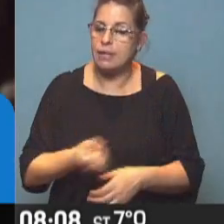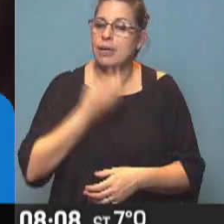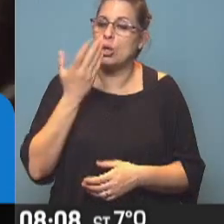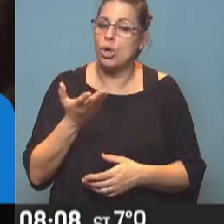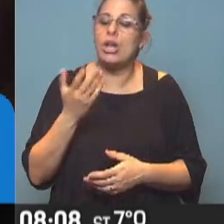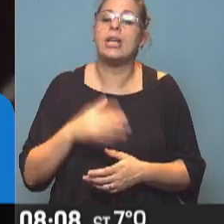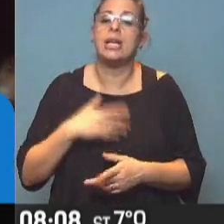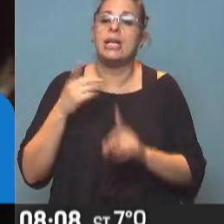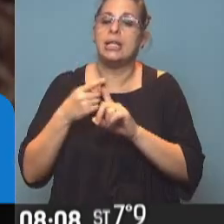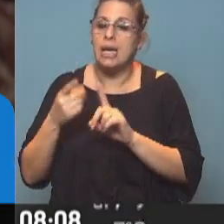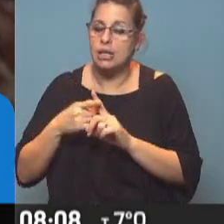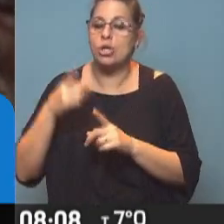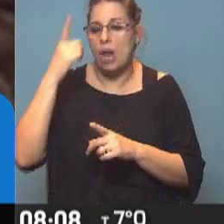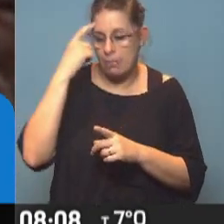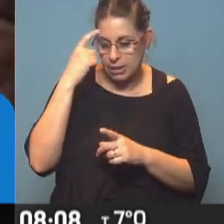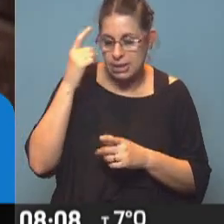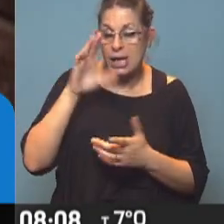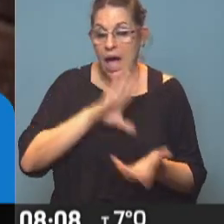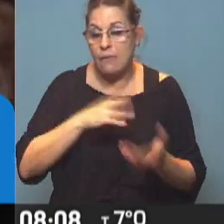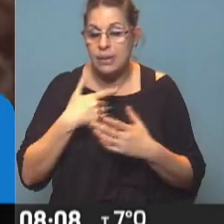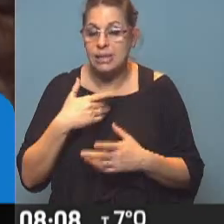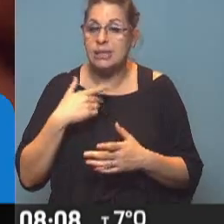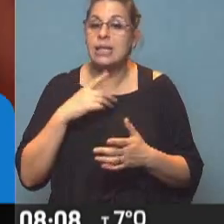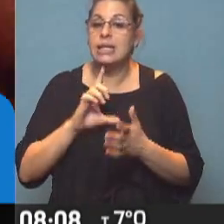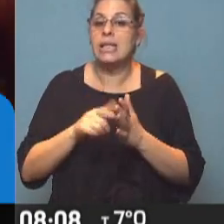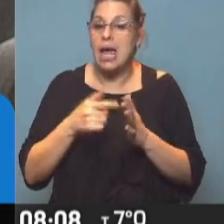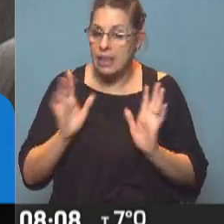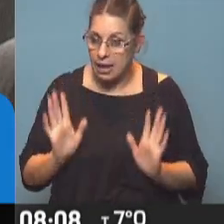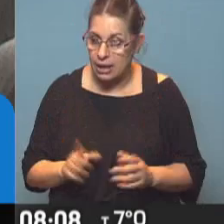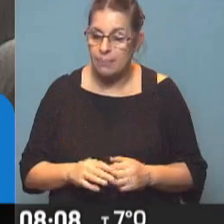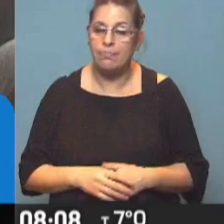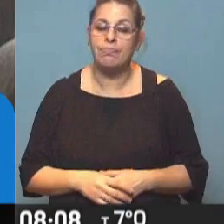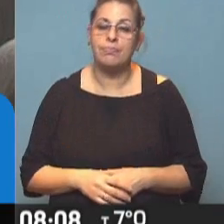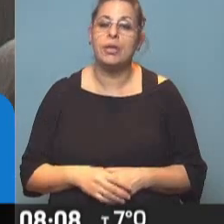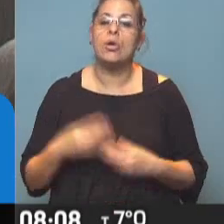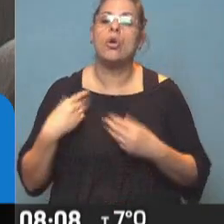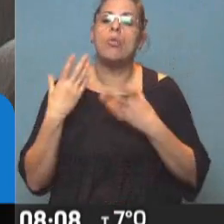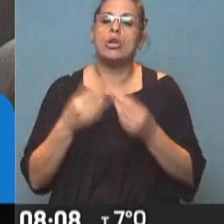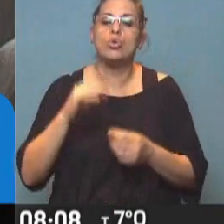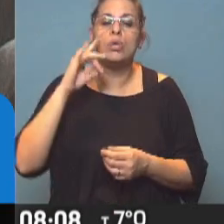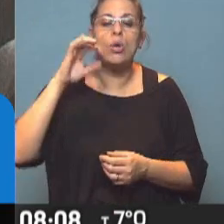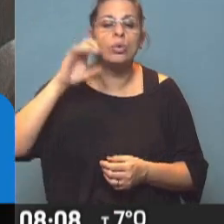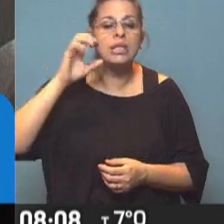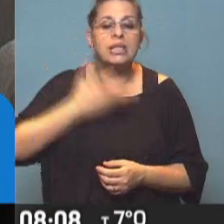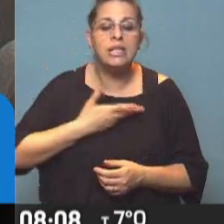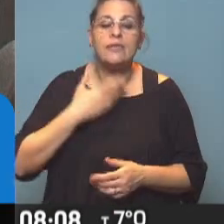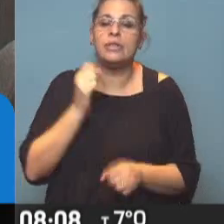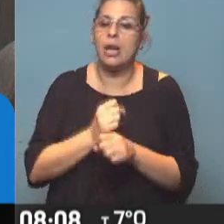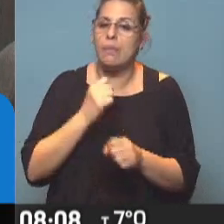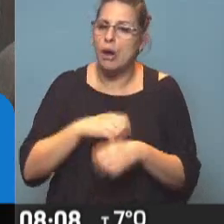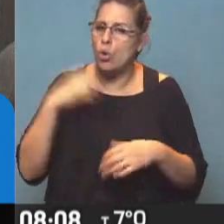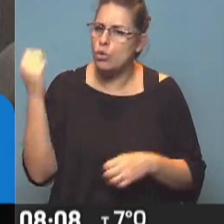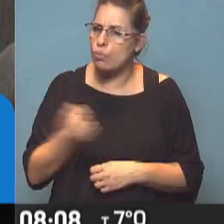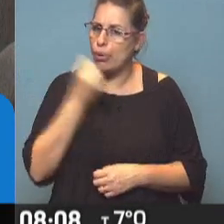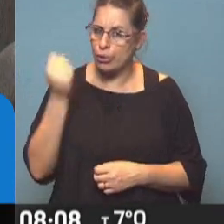la relación, el aprendizaje, que a veces va a tardar. ¿Cómo podemos colaborar con UNICEF en esta tarea gigante que